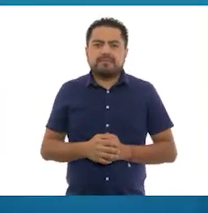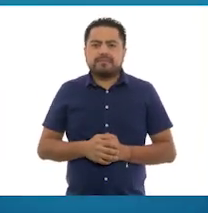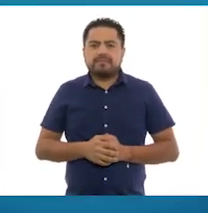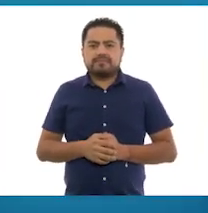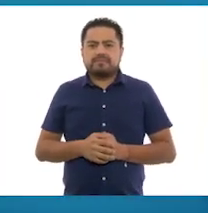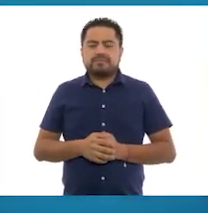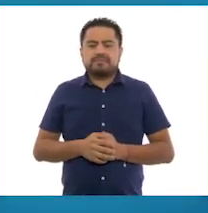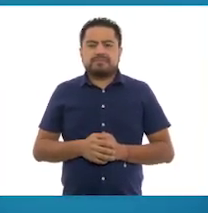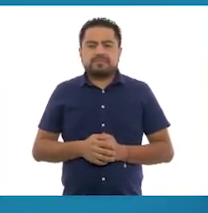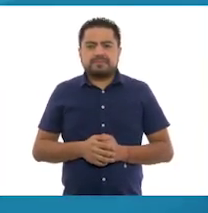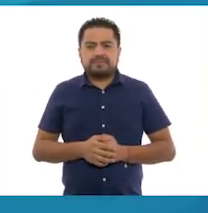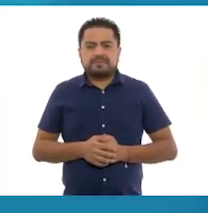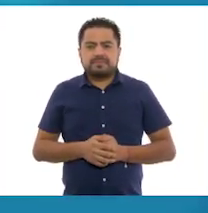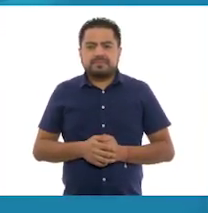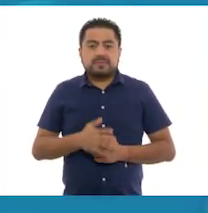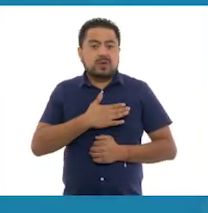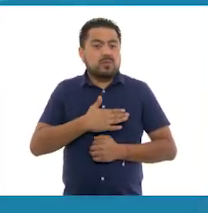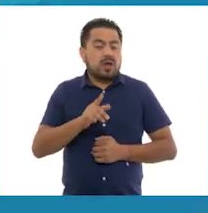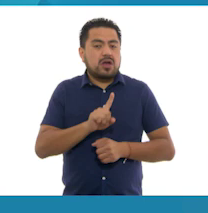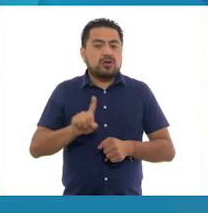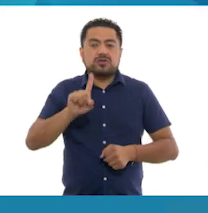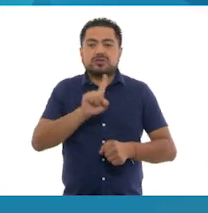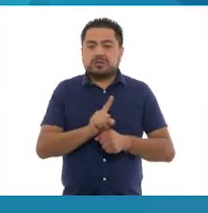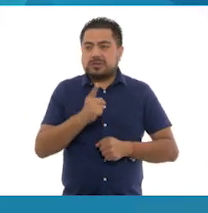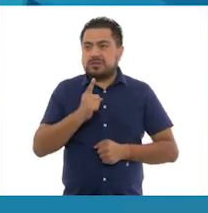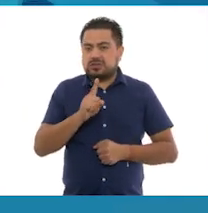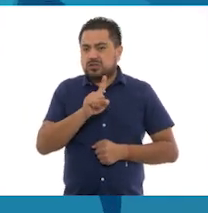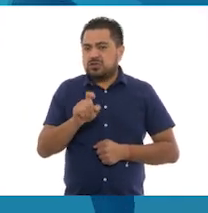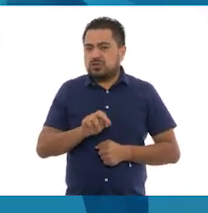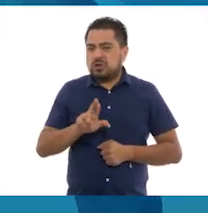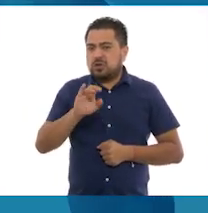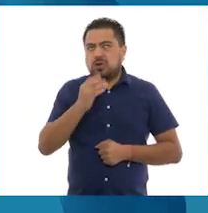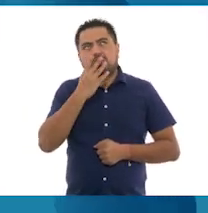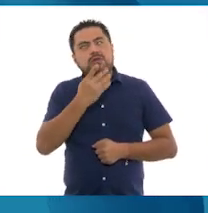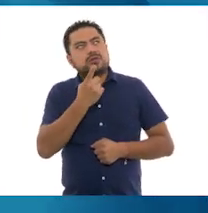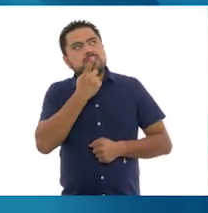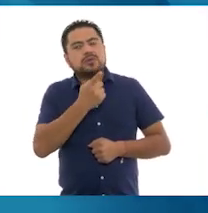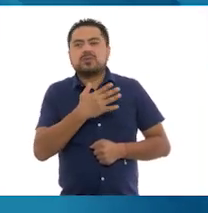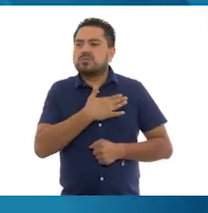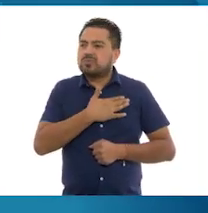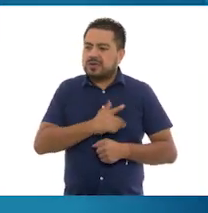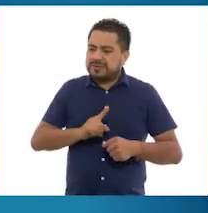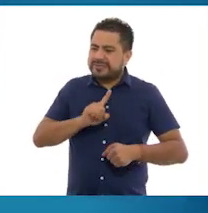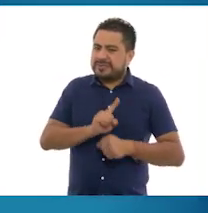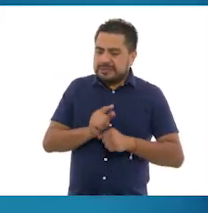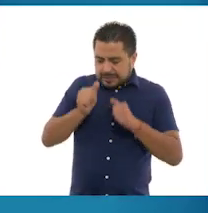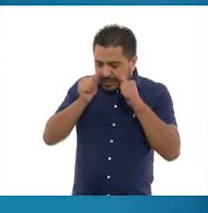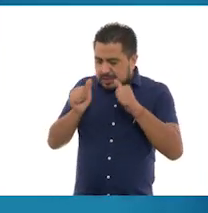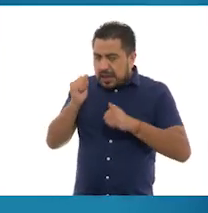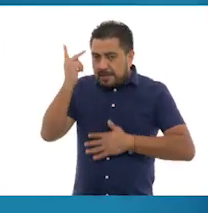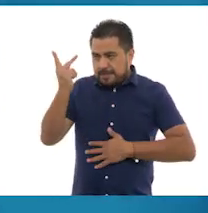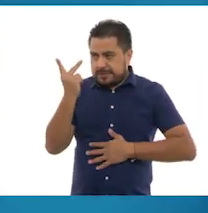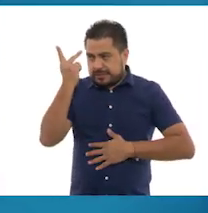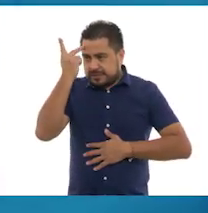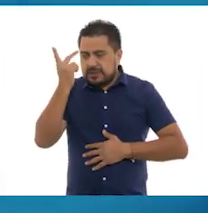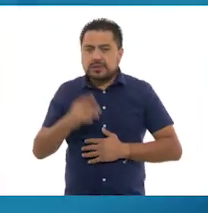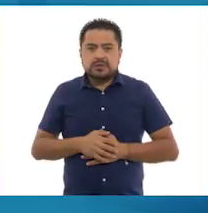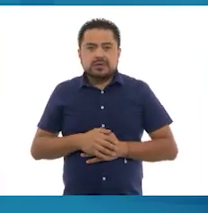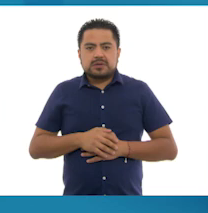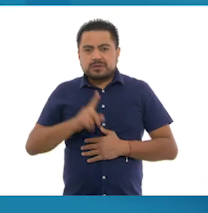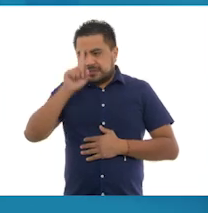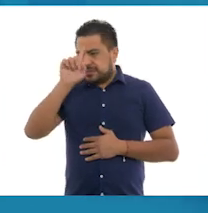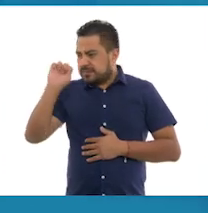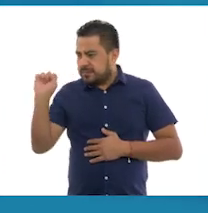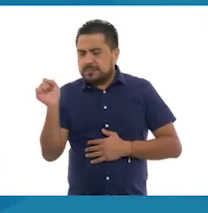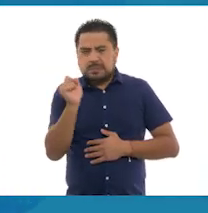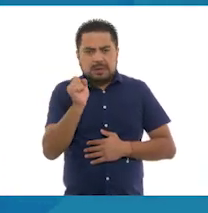comenzar. Buenos días, dijo el zorro. Buenos días, contestó muy atento el principito. Se dio la vuelta,